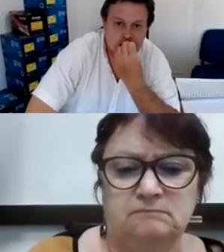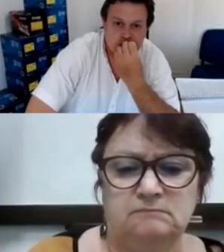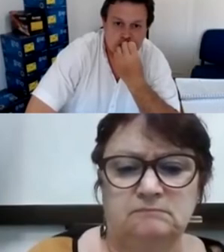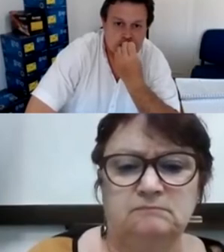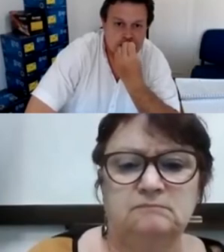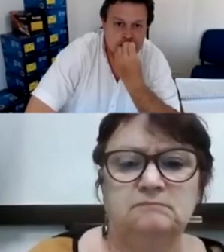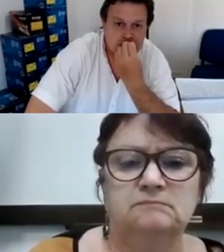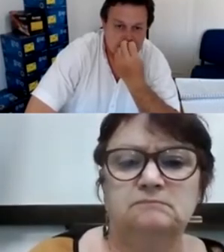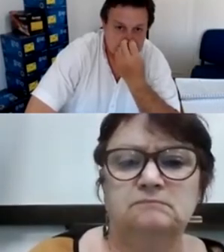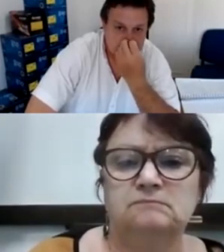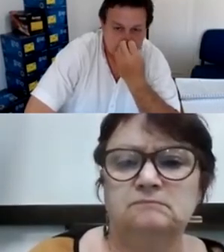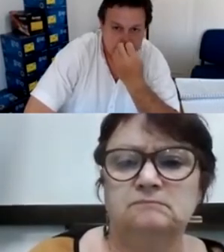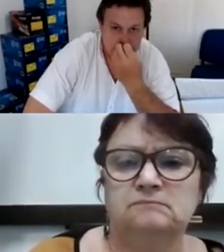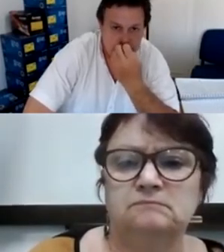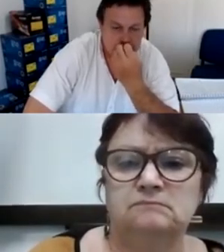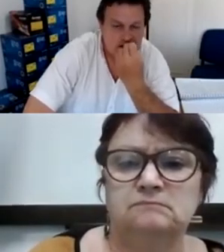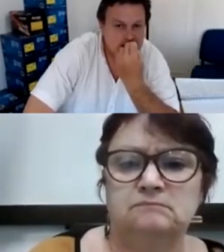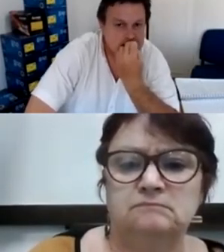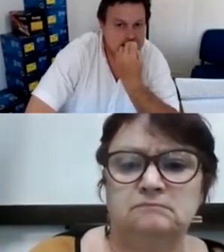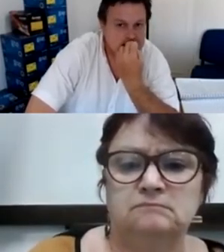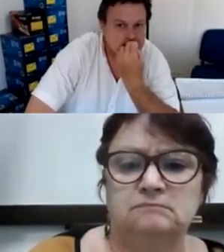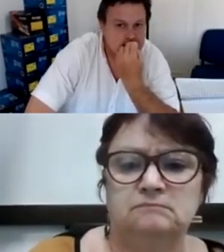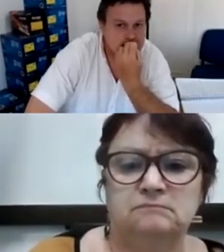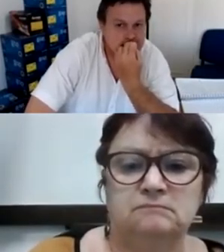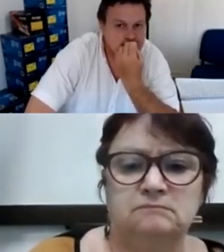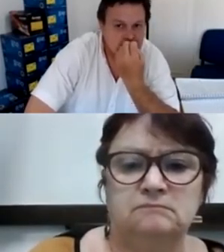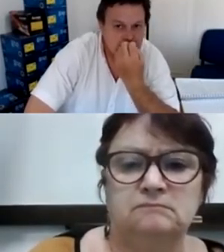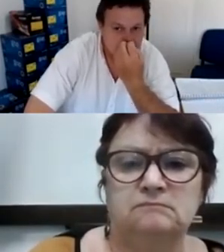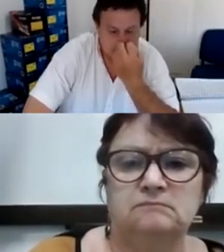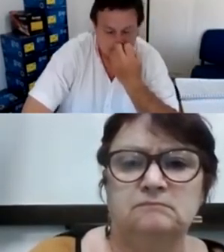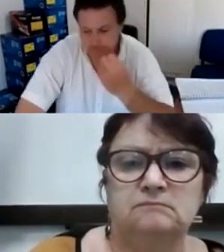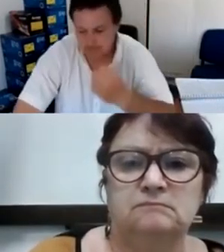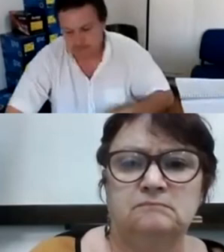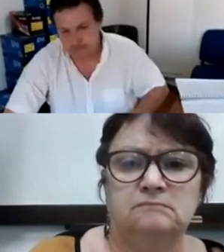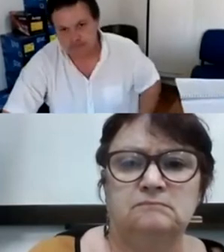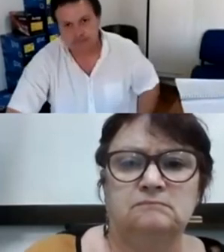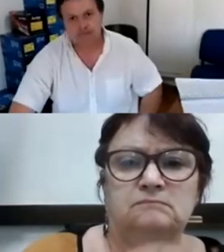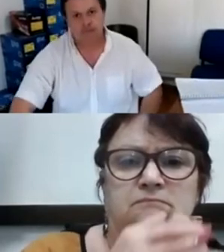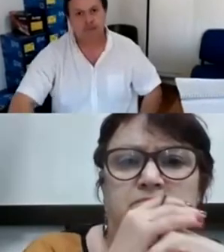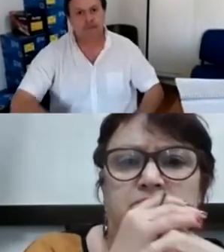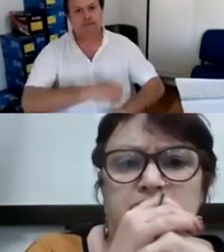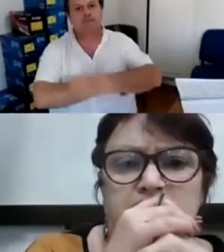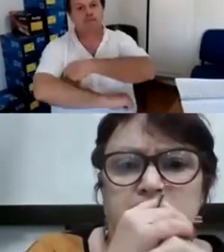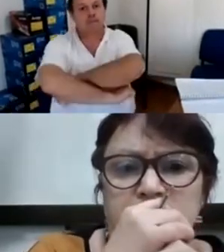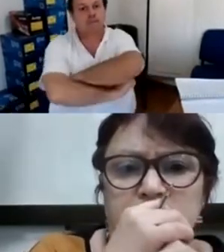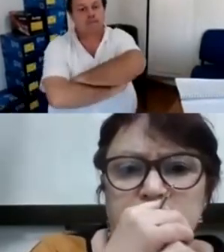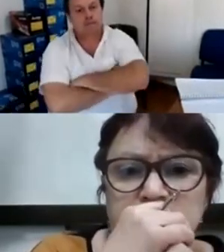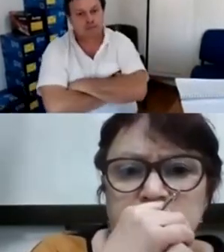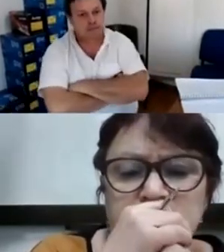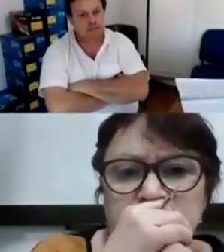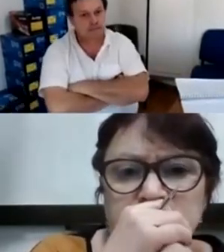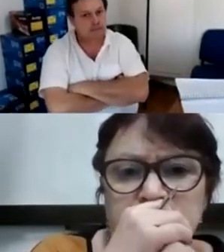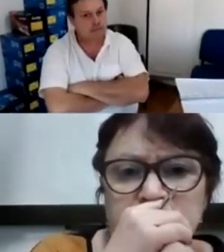va a necesitar? Distinto en el CENUR Noreste, que quizá haya solidaridad entre el PDU que mencionaba Isabel